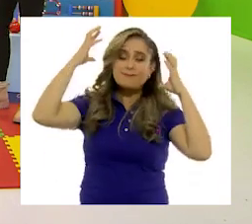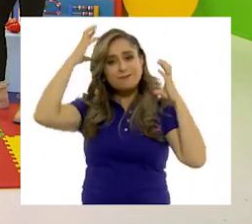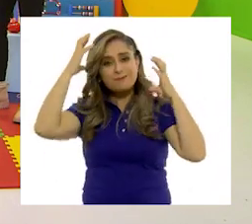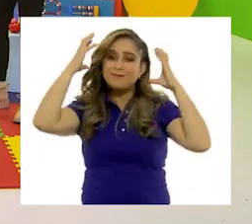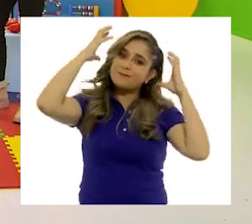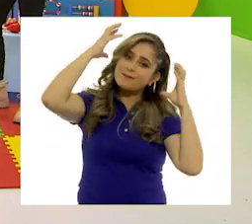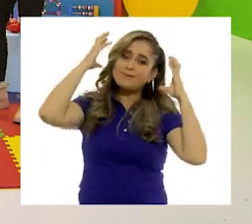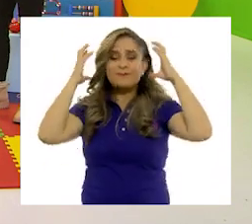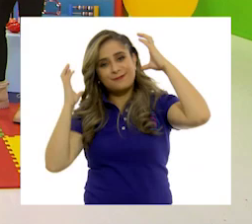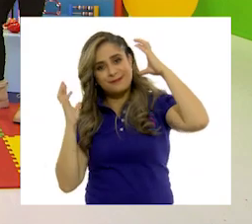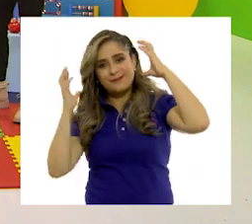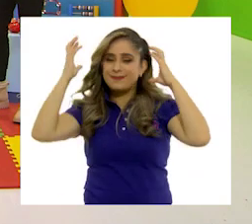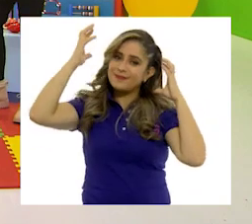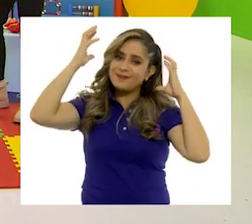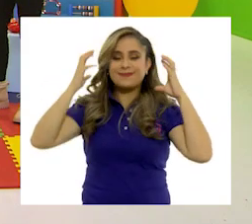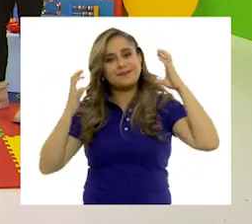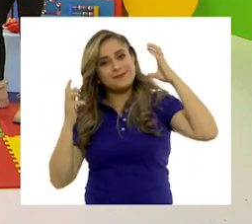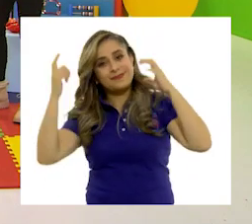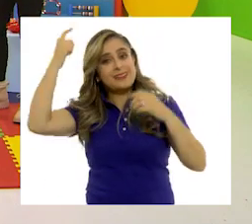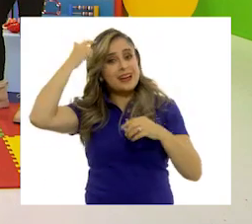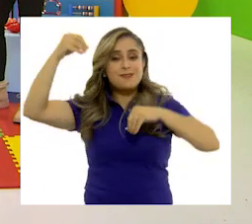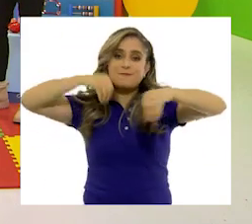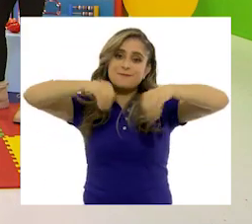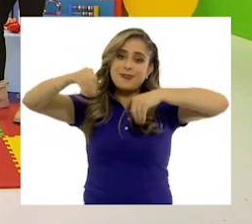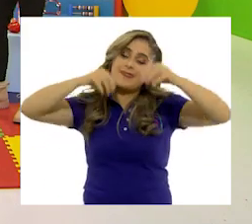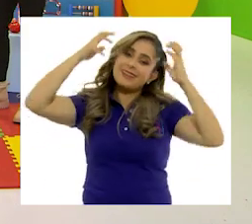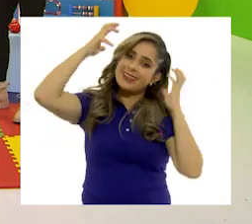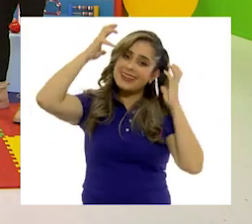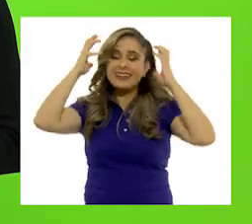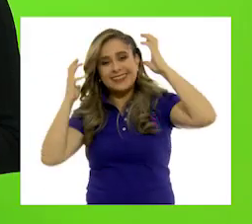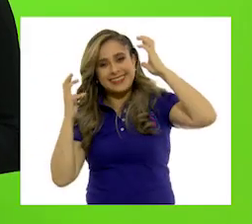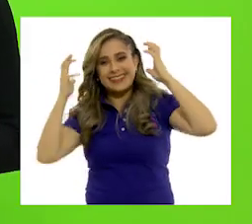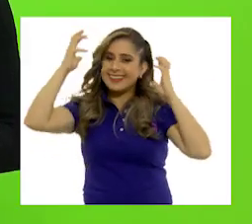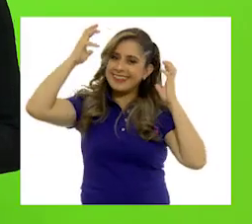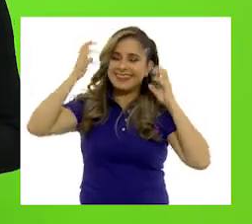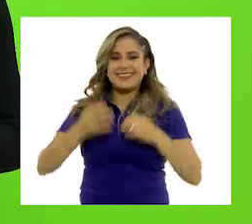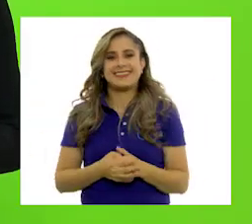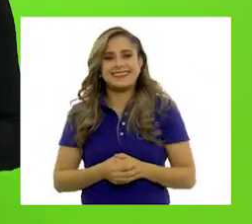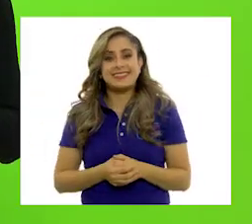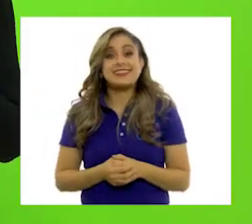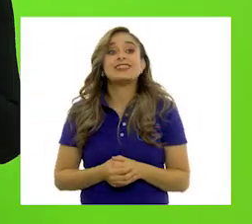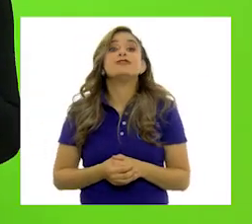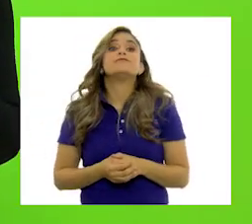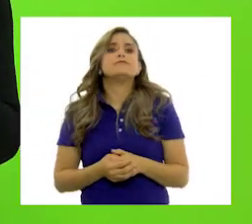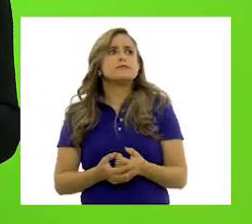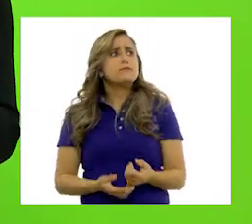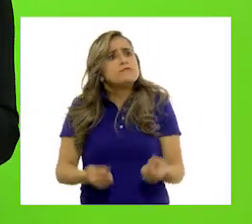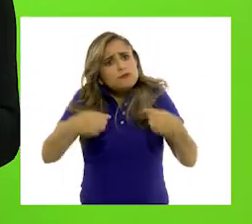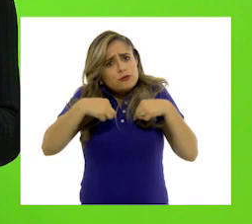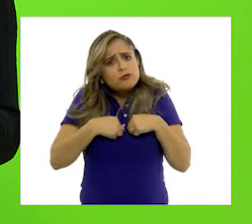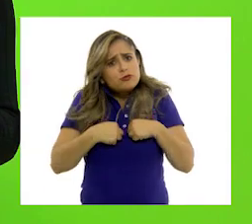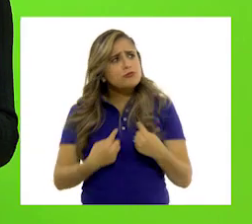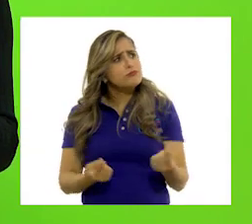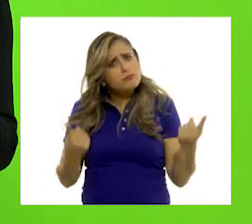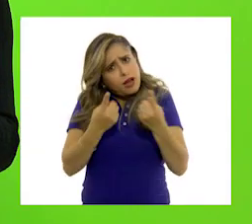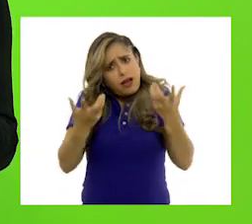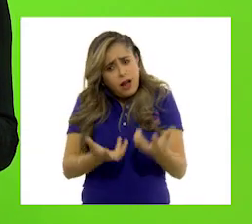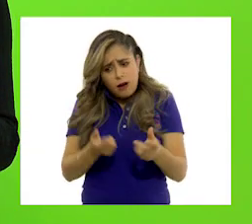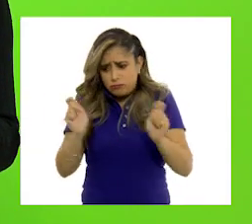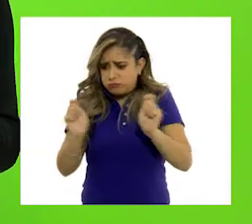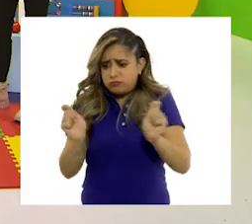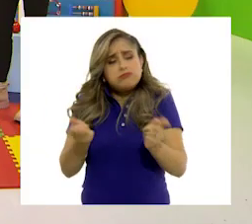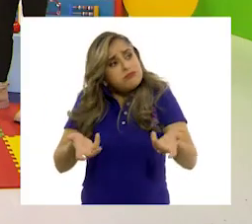así. Así, así, así, La cabeza mueve así. ¿Y yo qué voy a hacer con mis